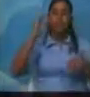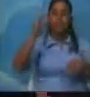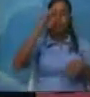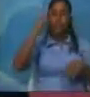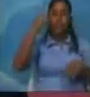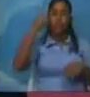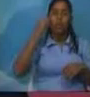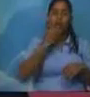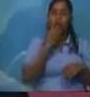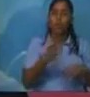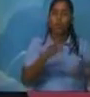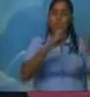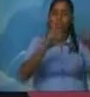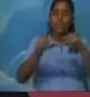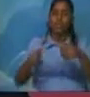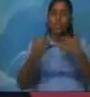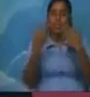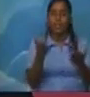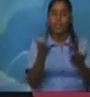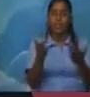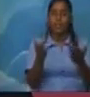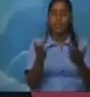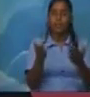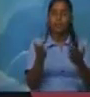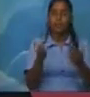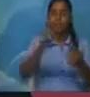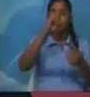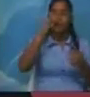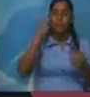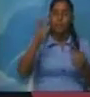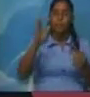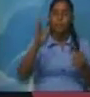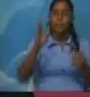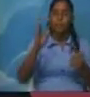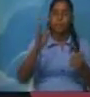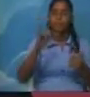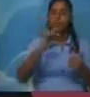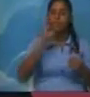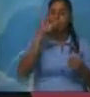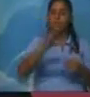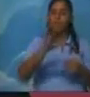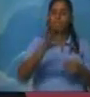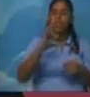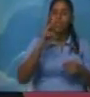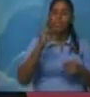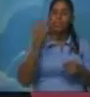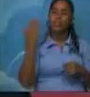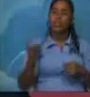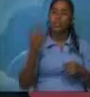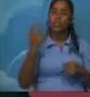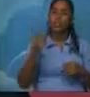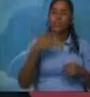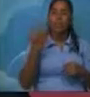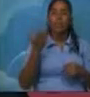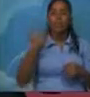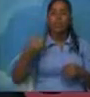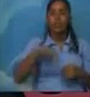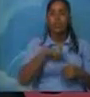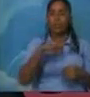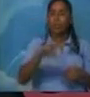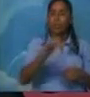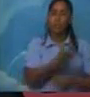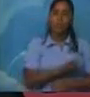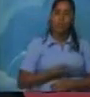Por La Buena Tierra que te ha dado Dios está interesantísimo en que nosotros no pasemos